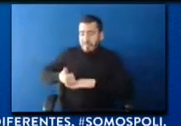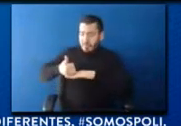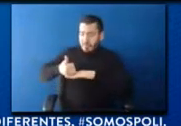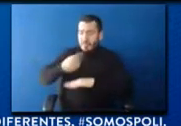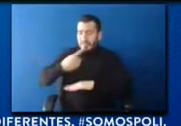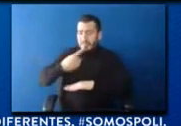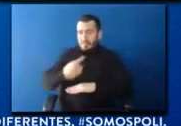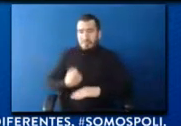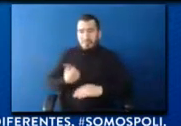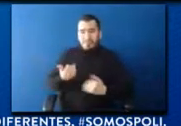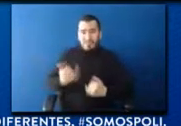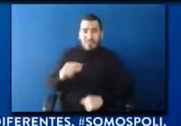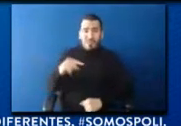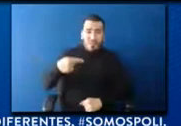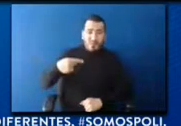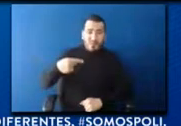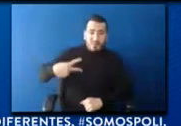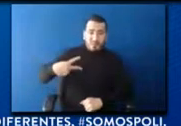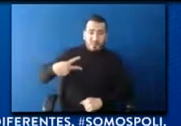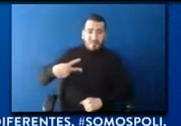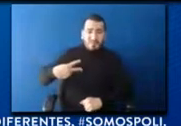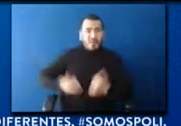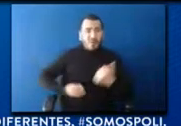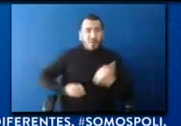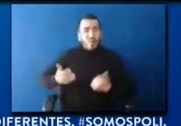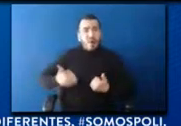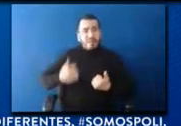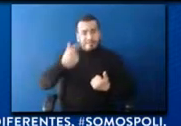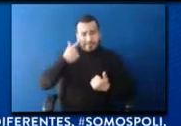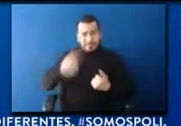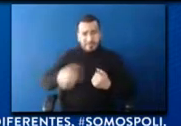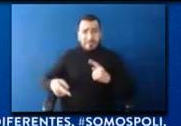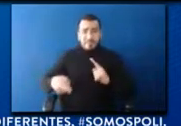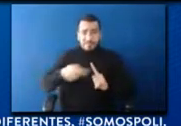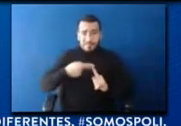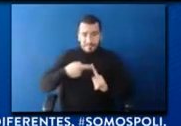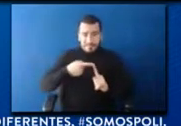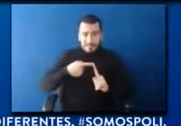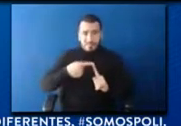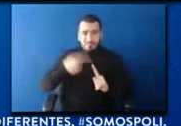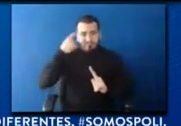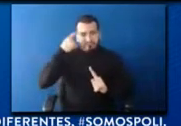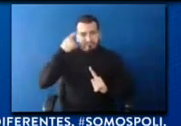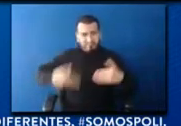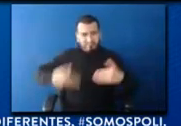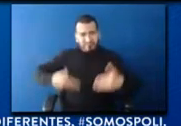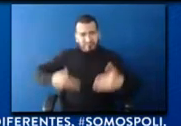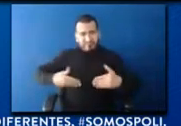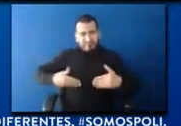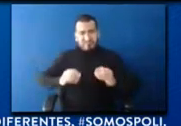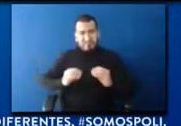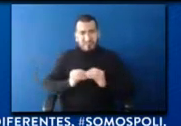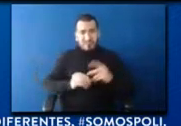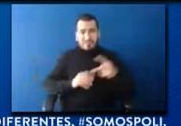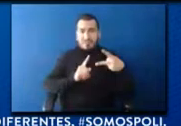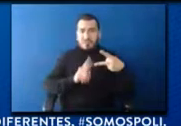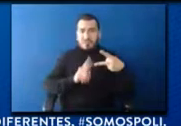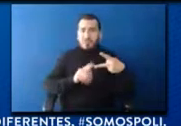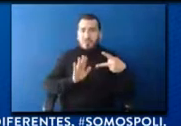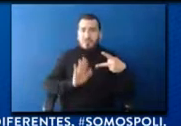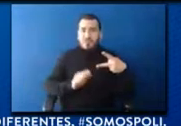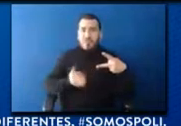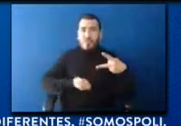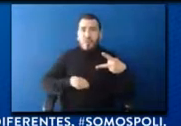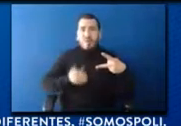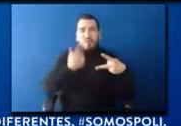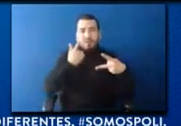trascendentales: inteligencia artificial, blockchain, pero no son las únicas. Mi invitación con esta diapositiva es que tanto nosotros somos